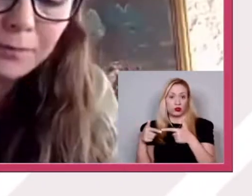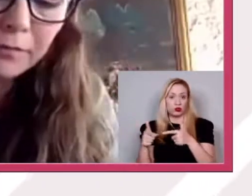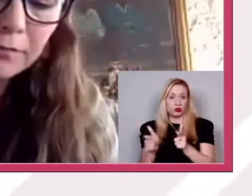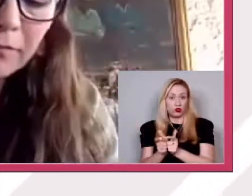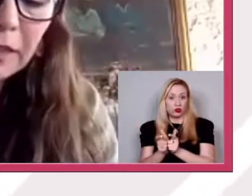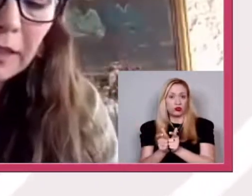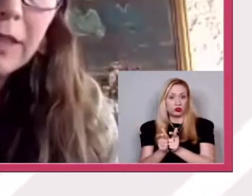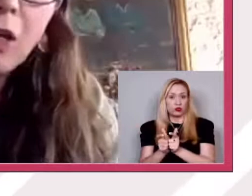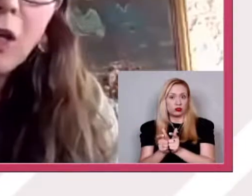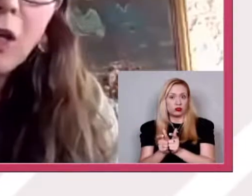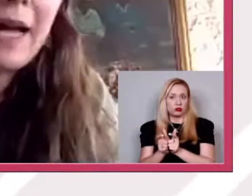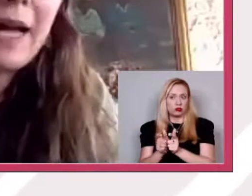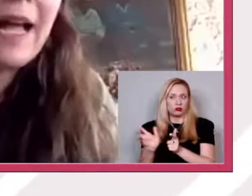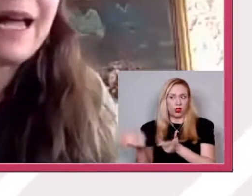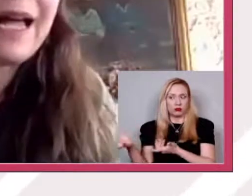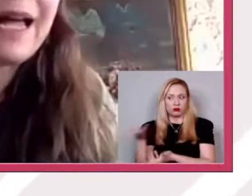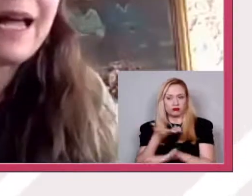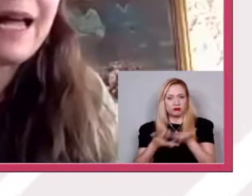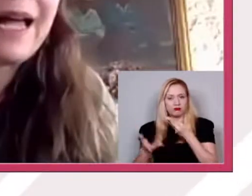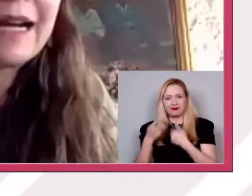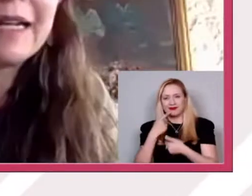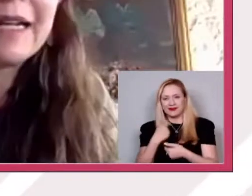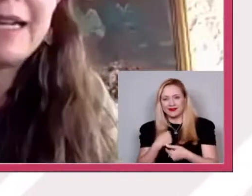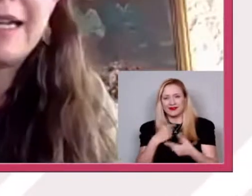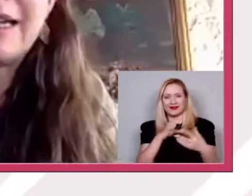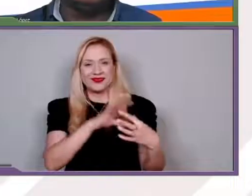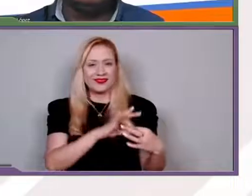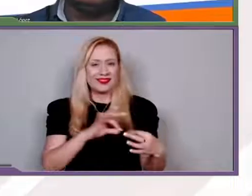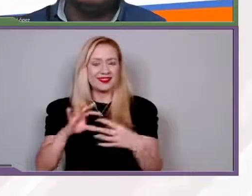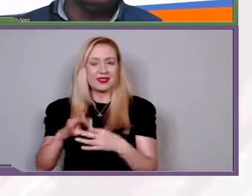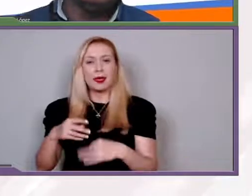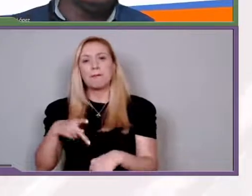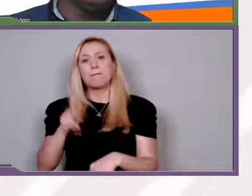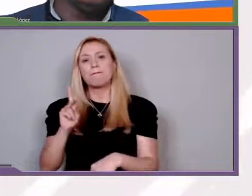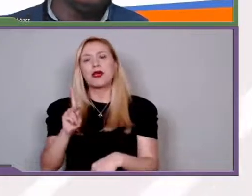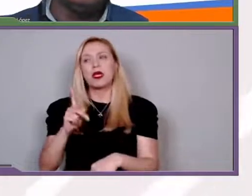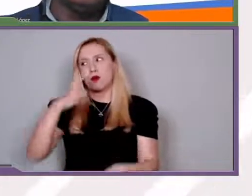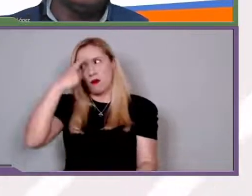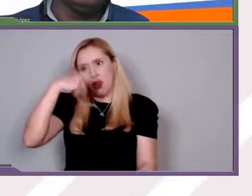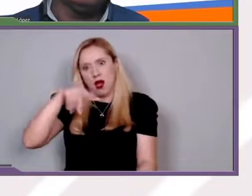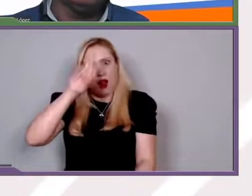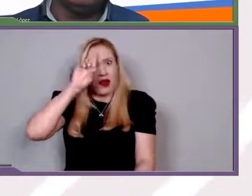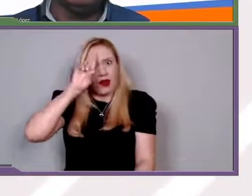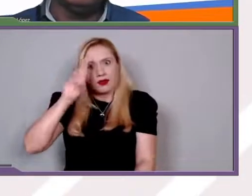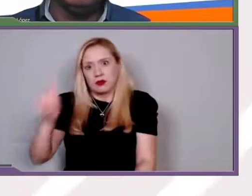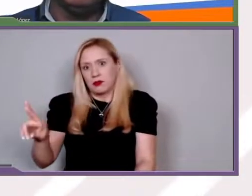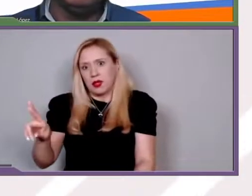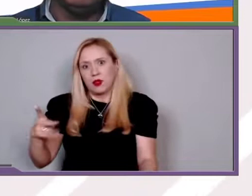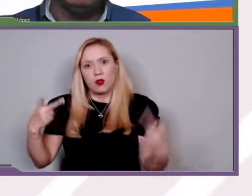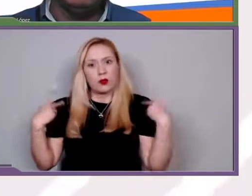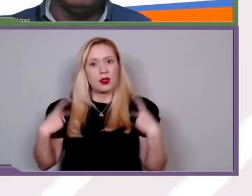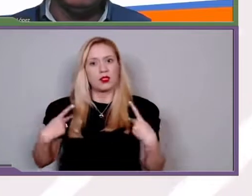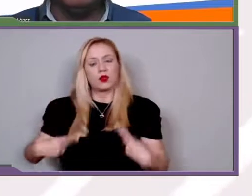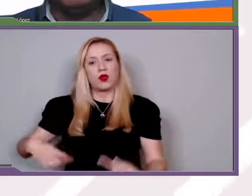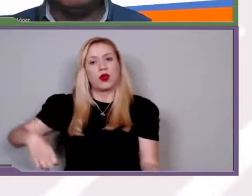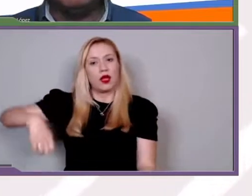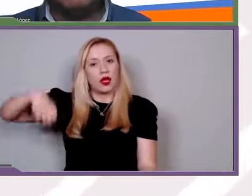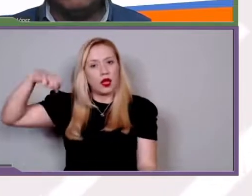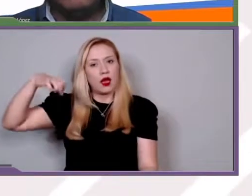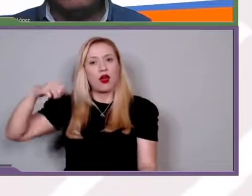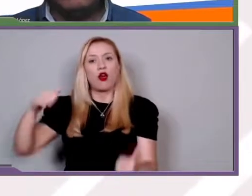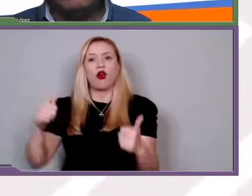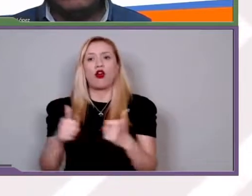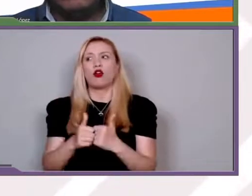compartieron pues para generar respeto hacia las personas mayores y no desde una posición